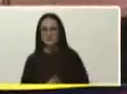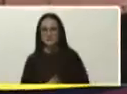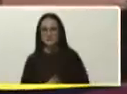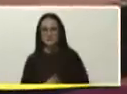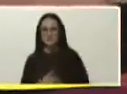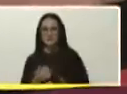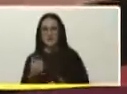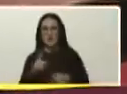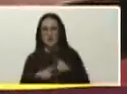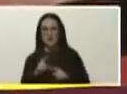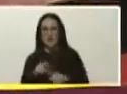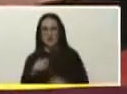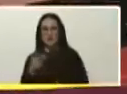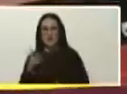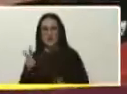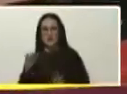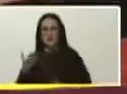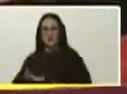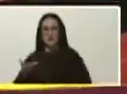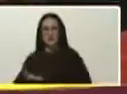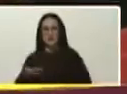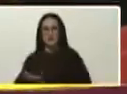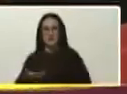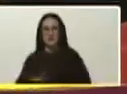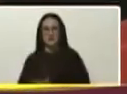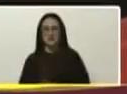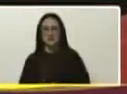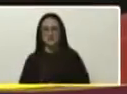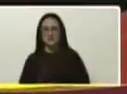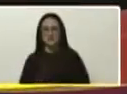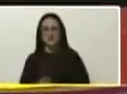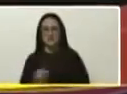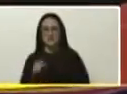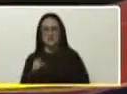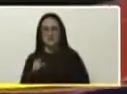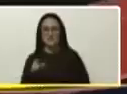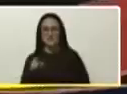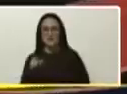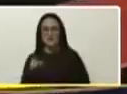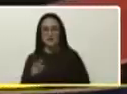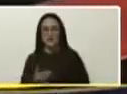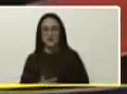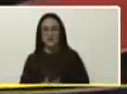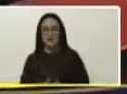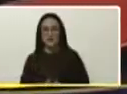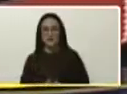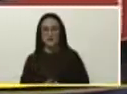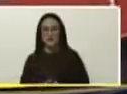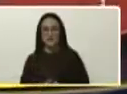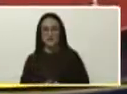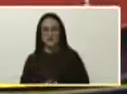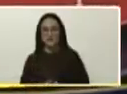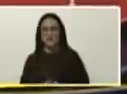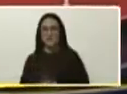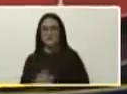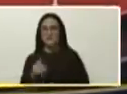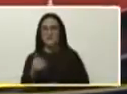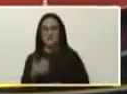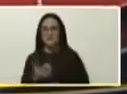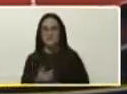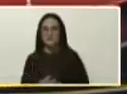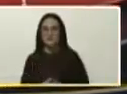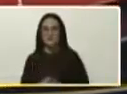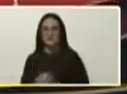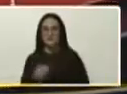Otra cosa muy significativa. Ese fue el paro más fácil del